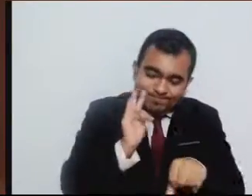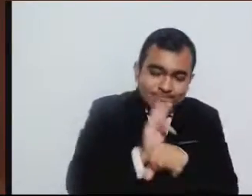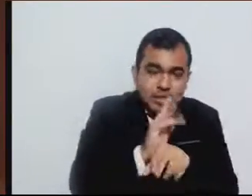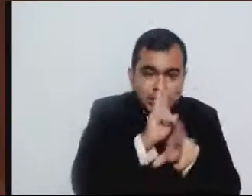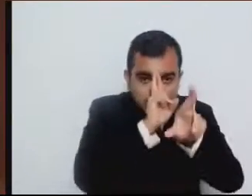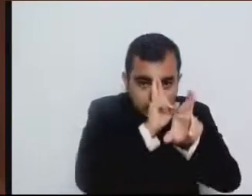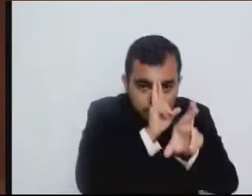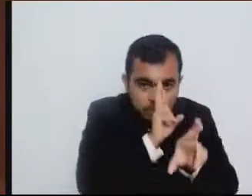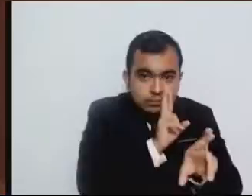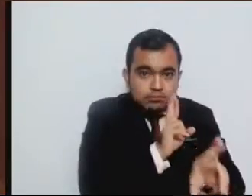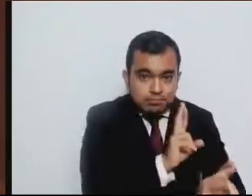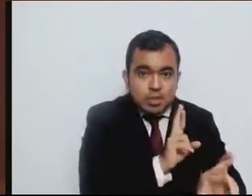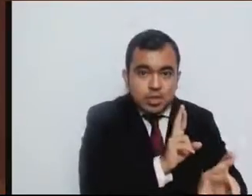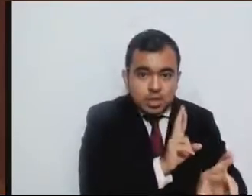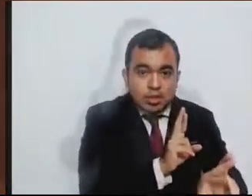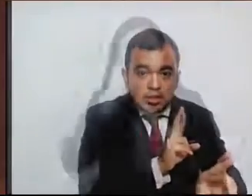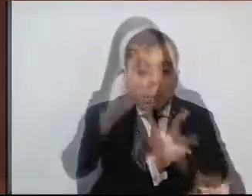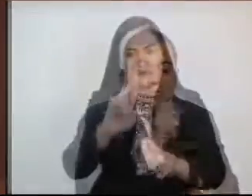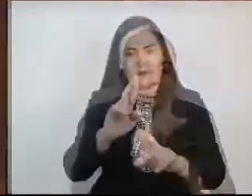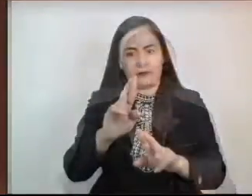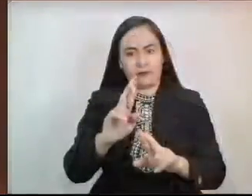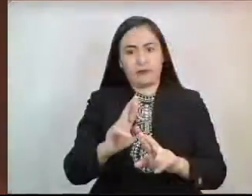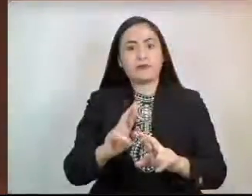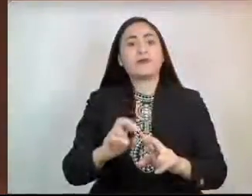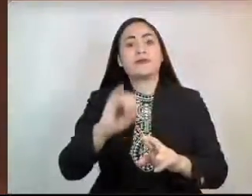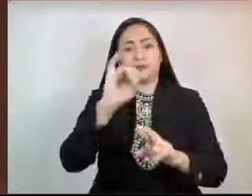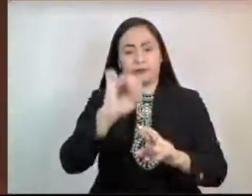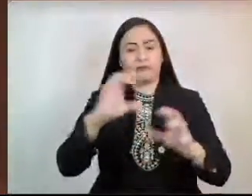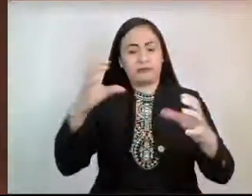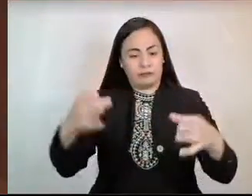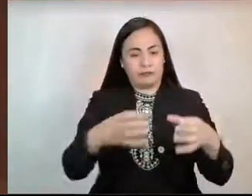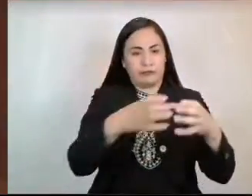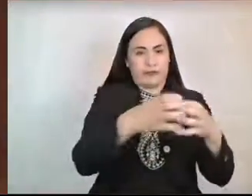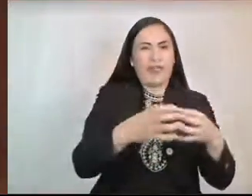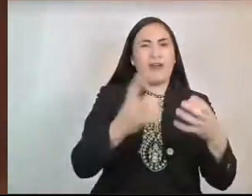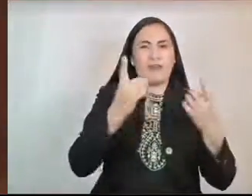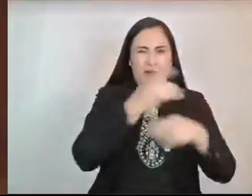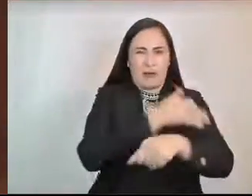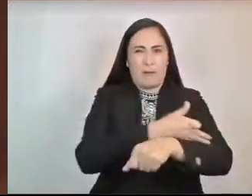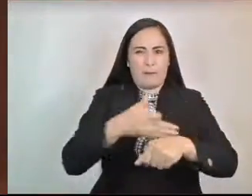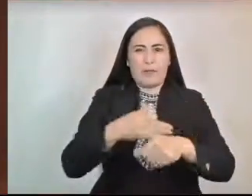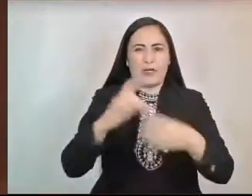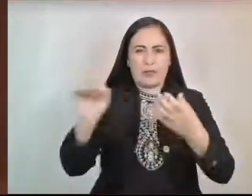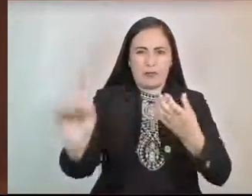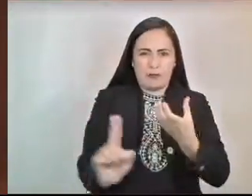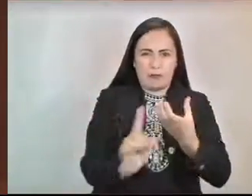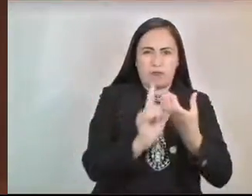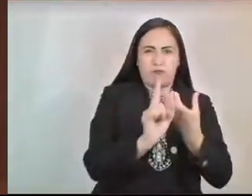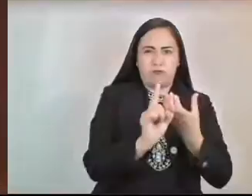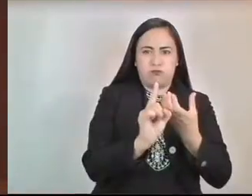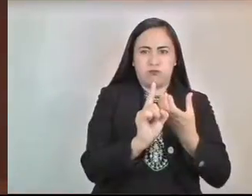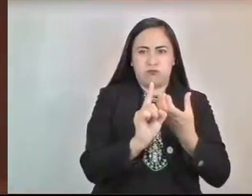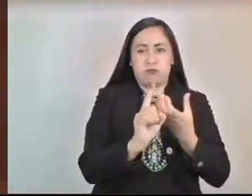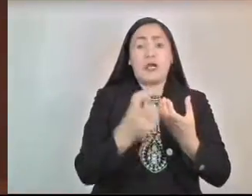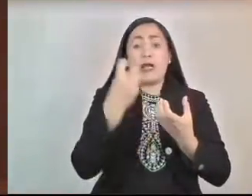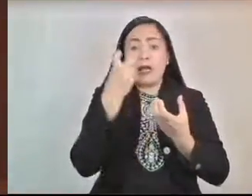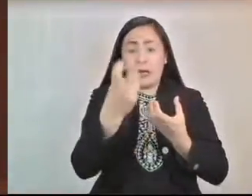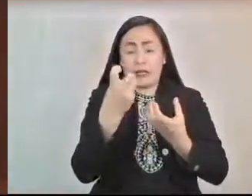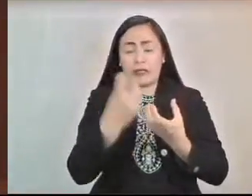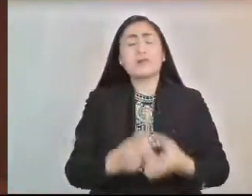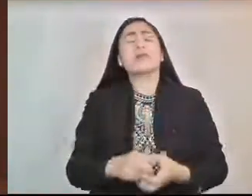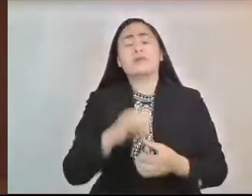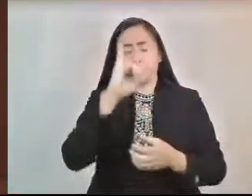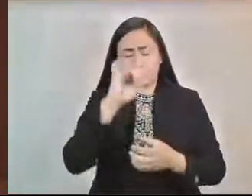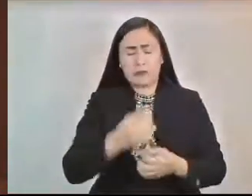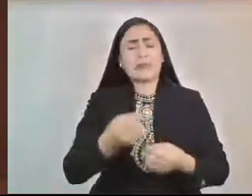medida la figura de acogimiento familiar. La familia de acogida es una alternativa que permite brindar la